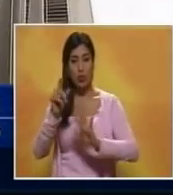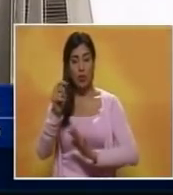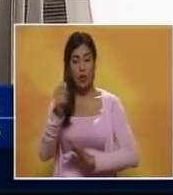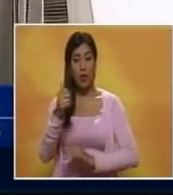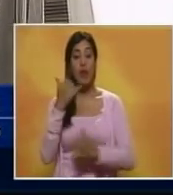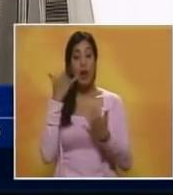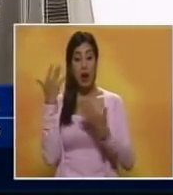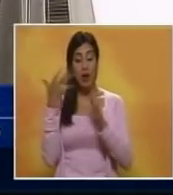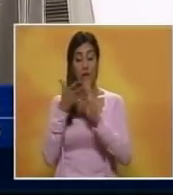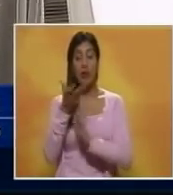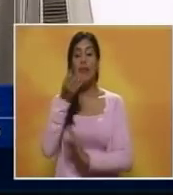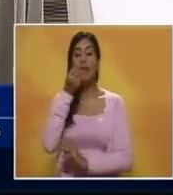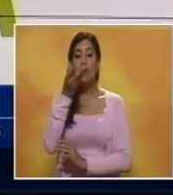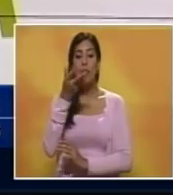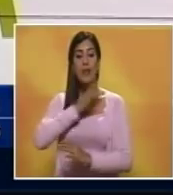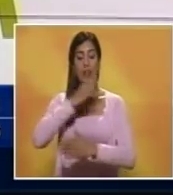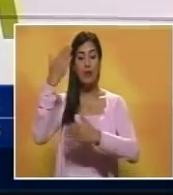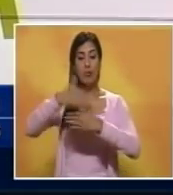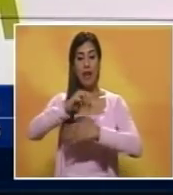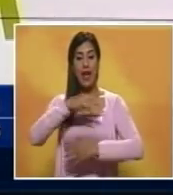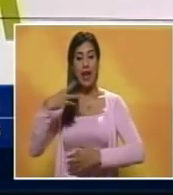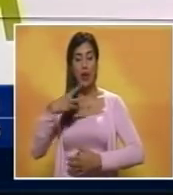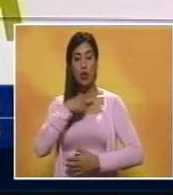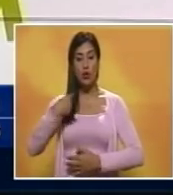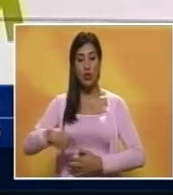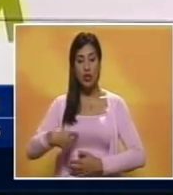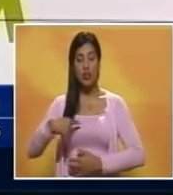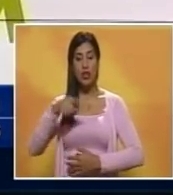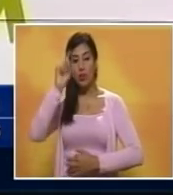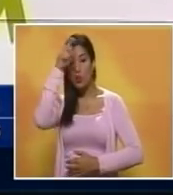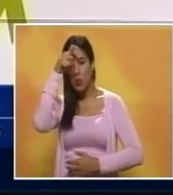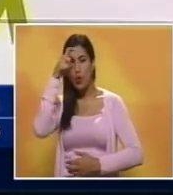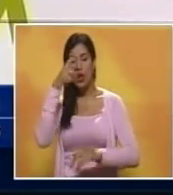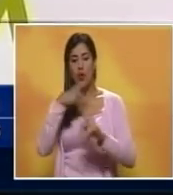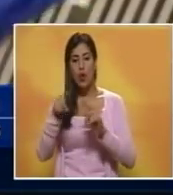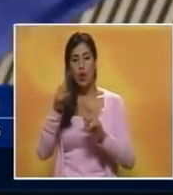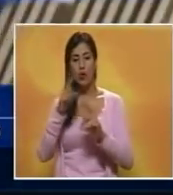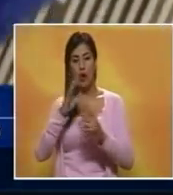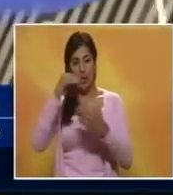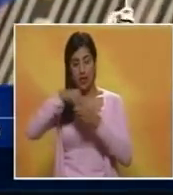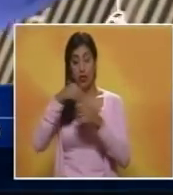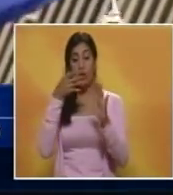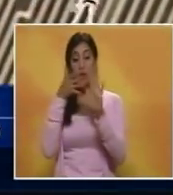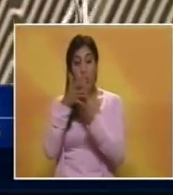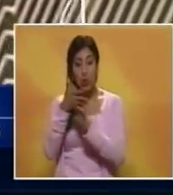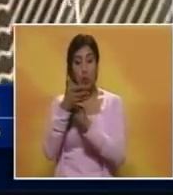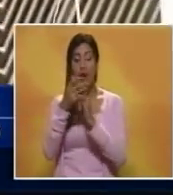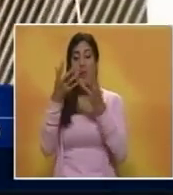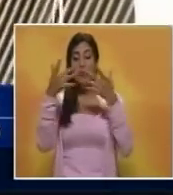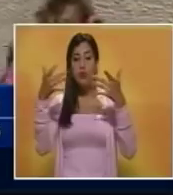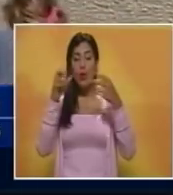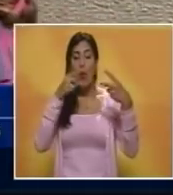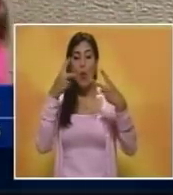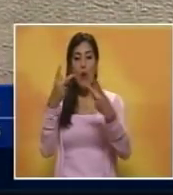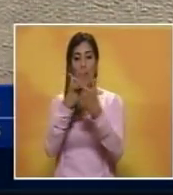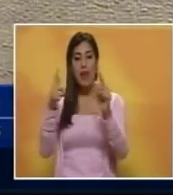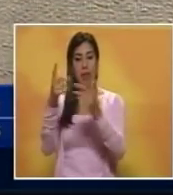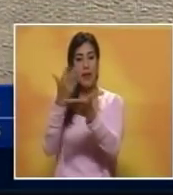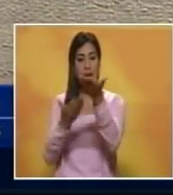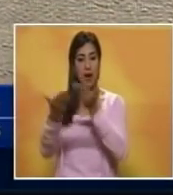soberanos. En el DICOM se transan euros, yuanes, rublos y liras turcas bajo un esquema de